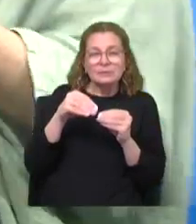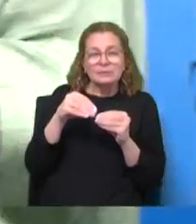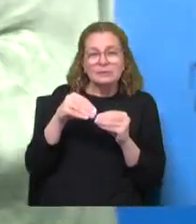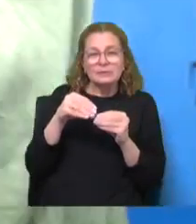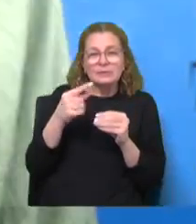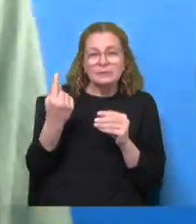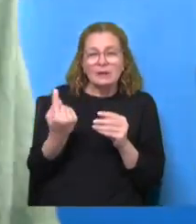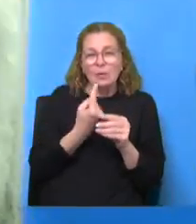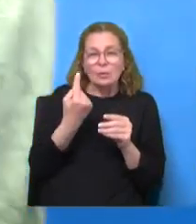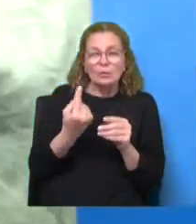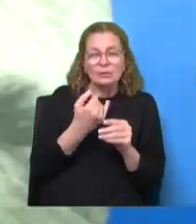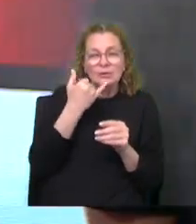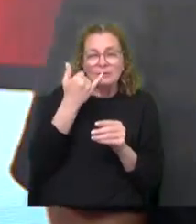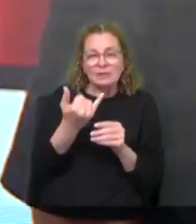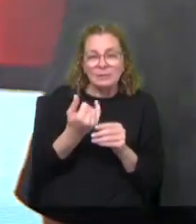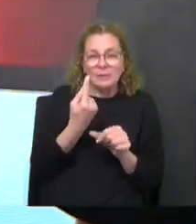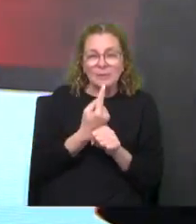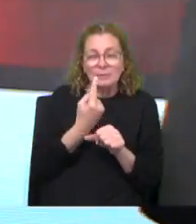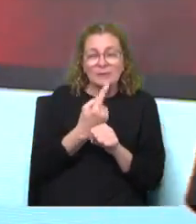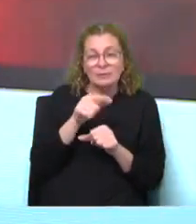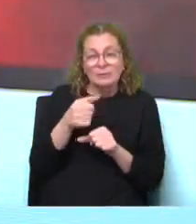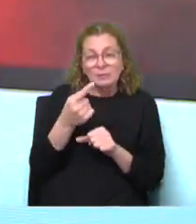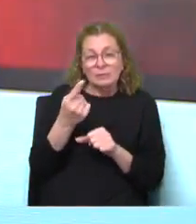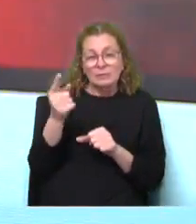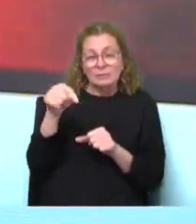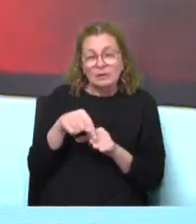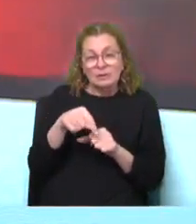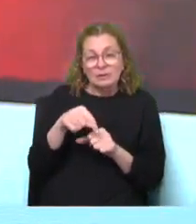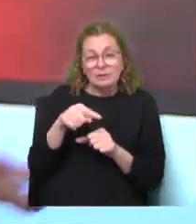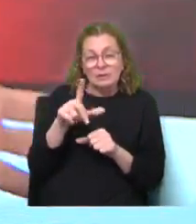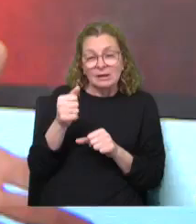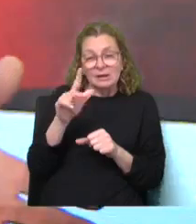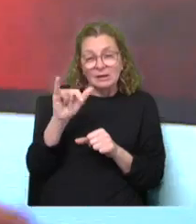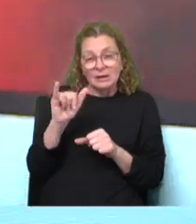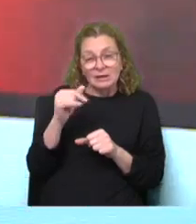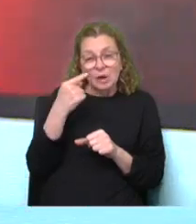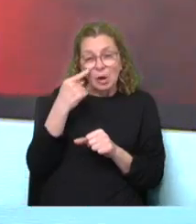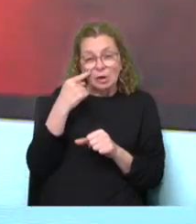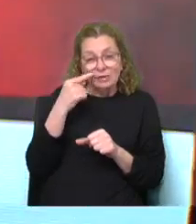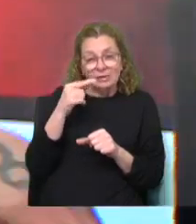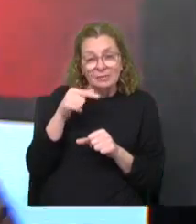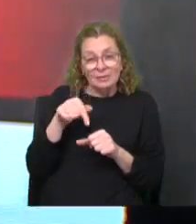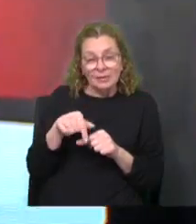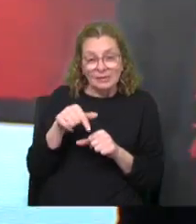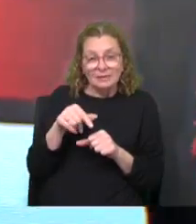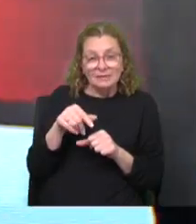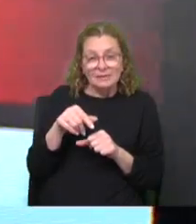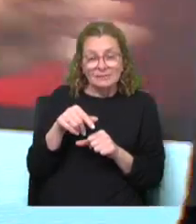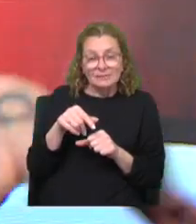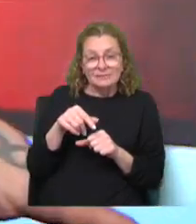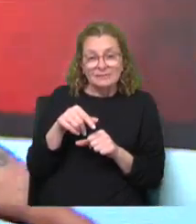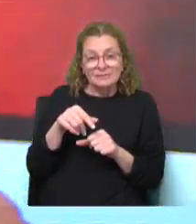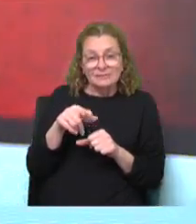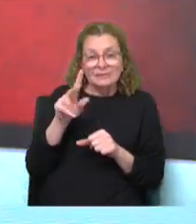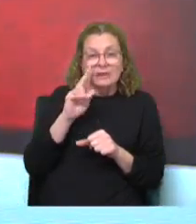con a el uno, otro. Llamando por teléfono primero, después un día Lali se vino a casa con las teclas y empezamos, nos conocimos. Sí, Lali, para empezar tal? Eso. Mira, tengo estas canciones, a